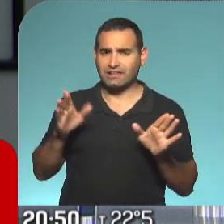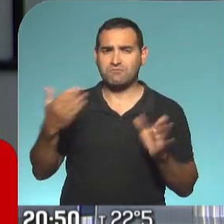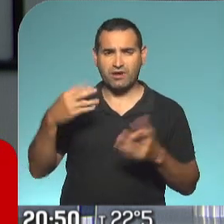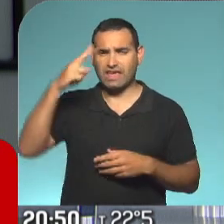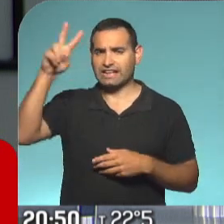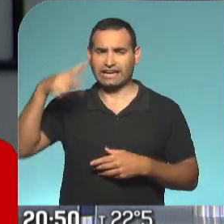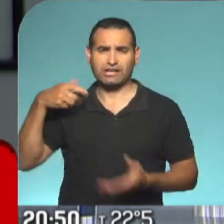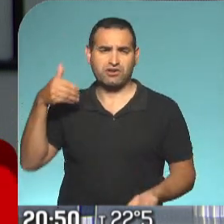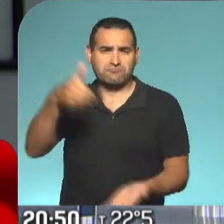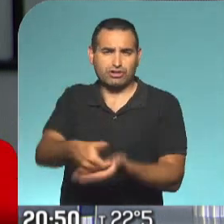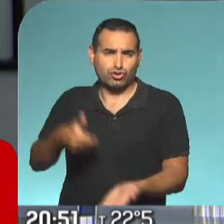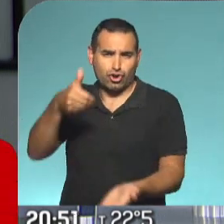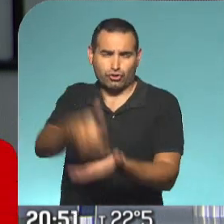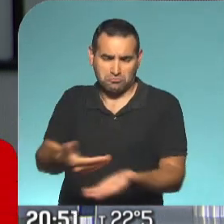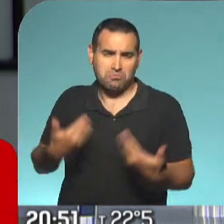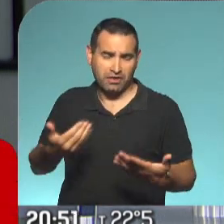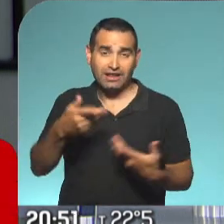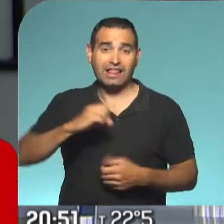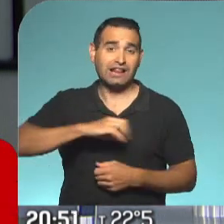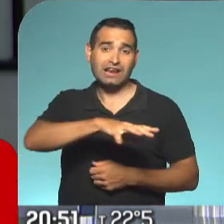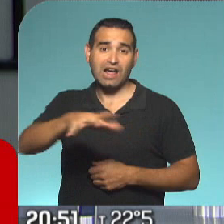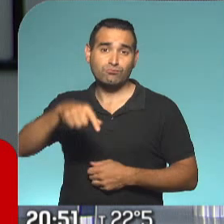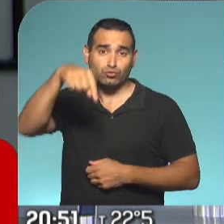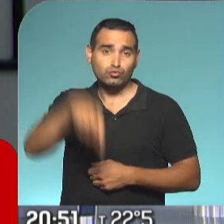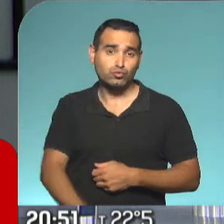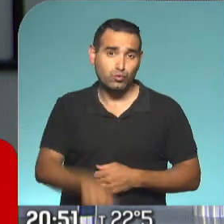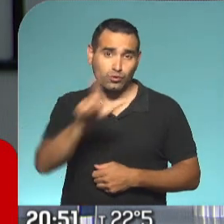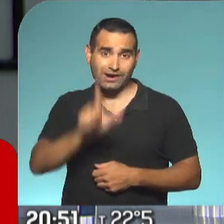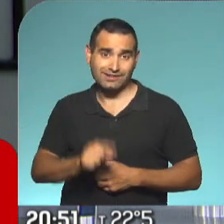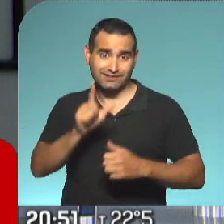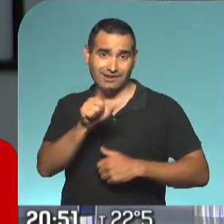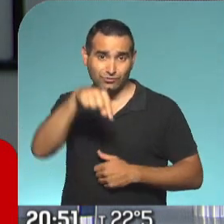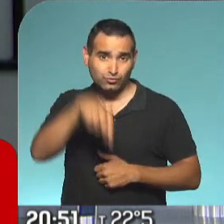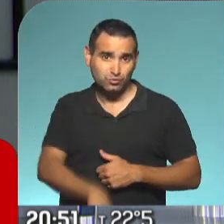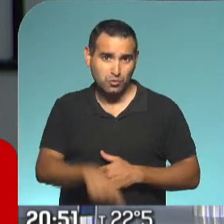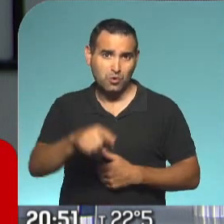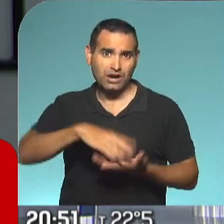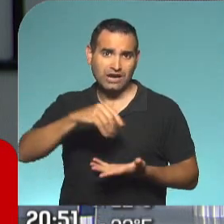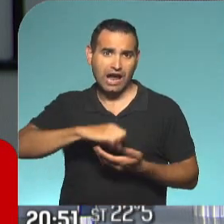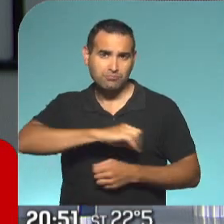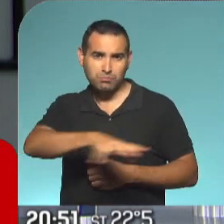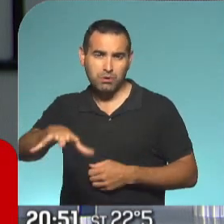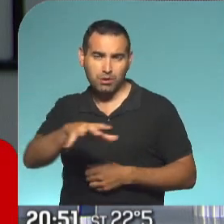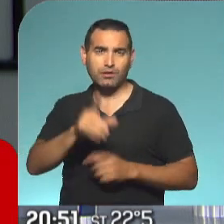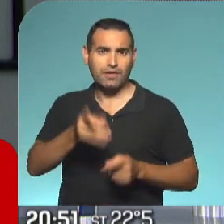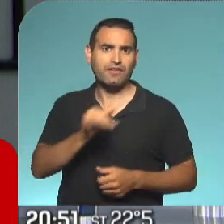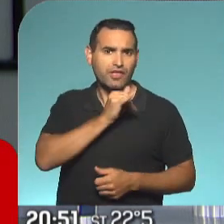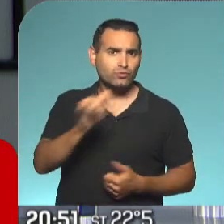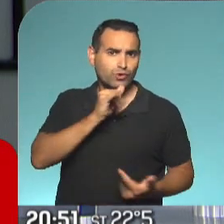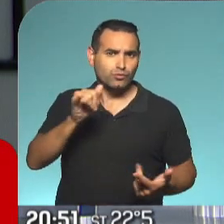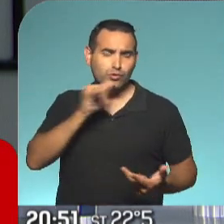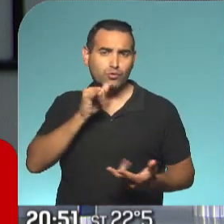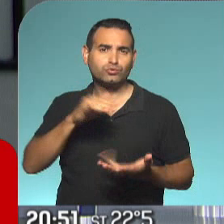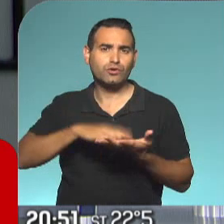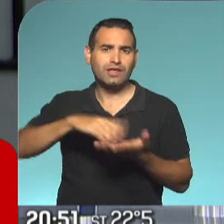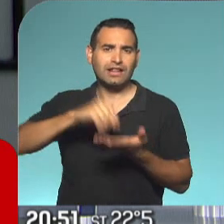tipo de negocios, y esto que vos decís, los campos en el sur del país y en otras regiones. Yo recuerdo denuncias sobre campos en